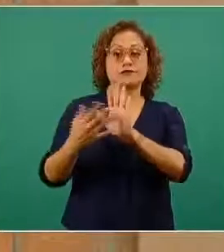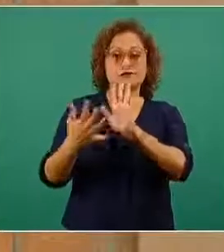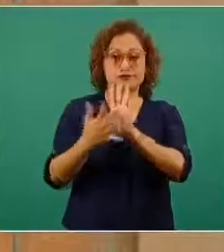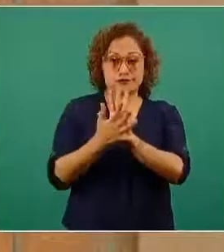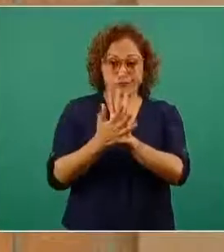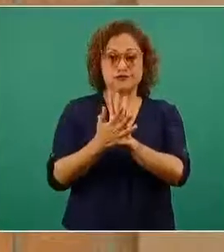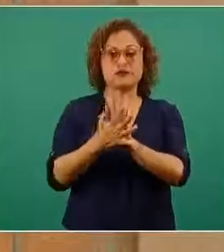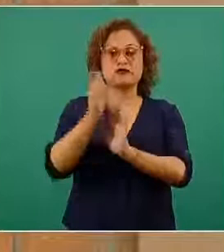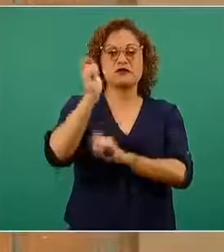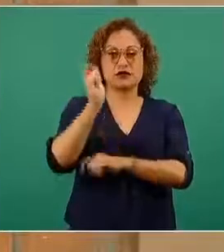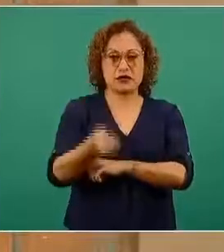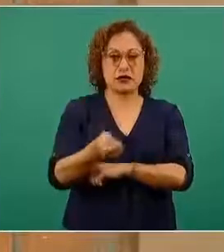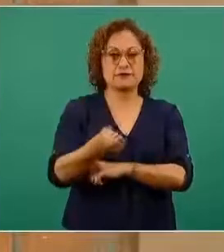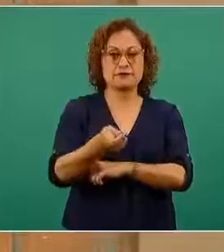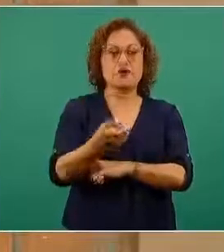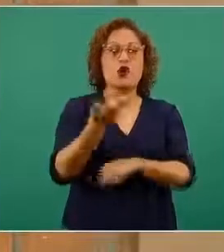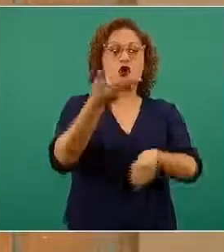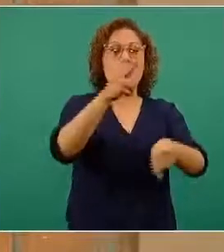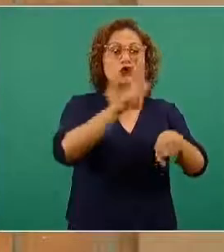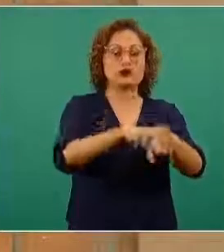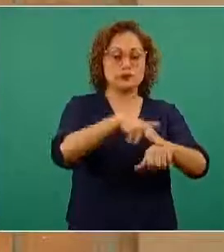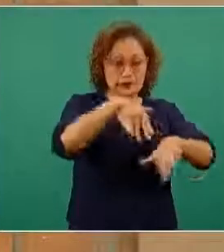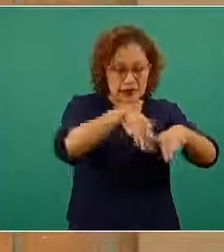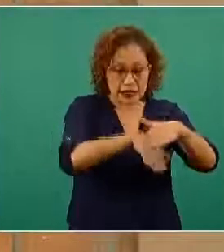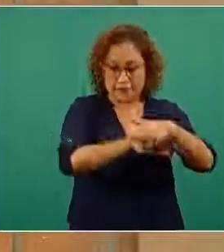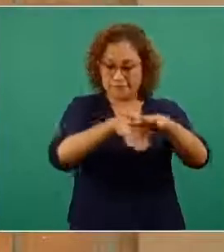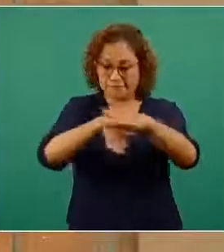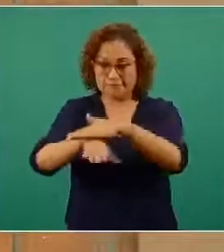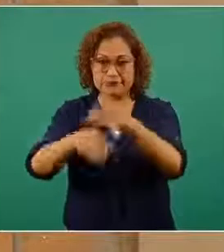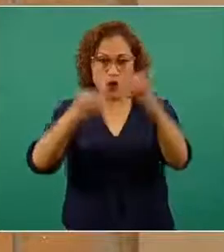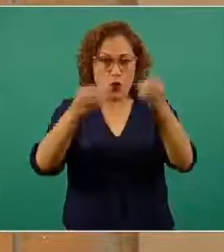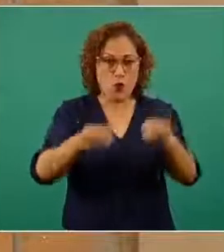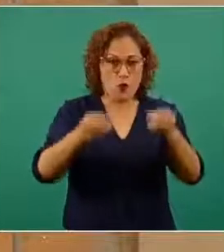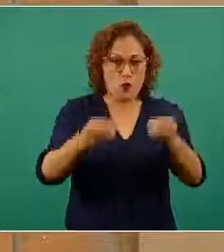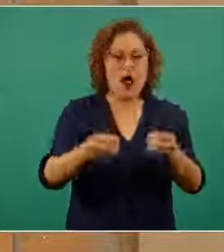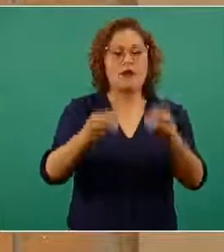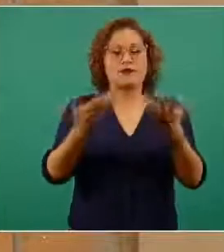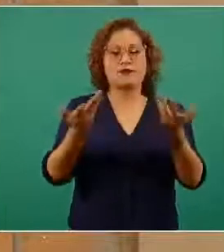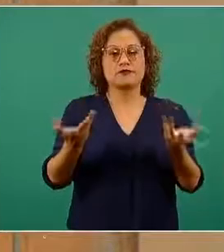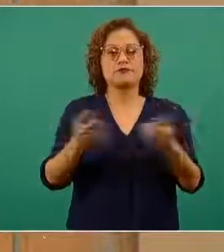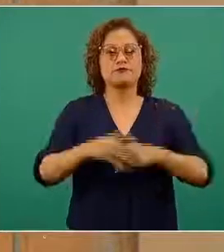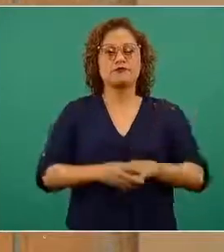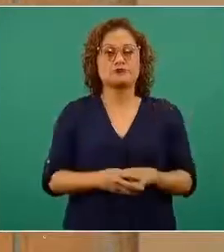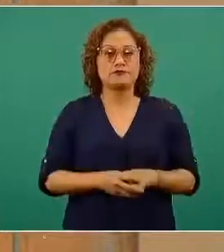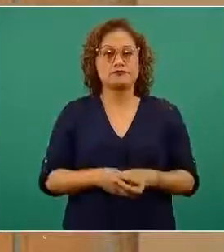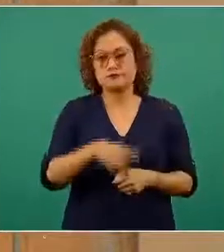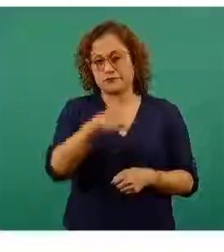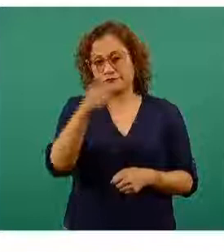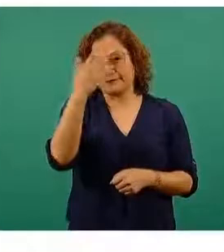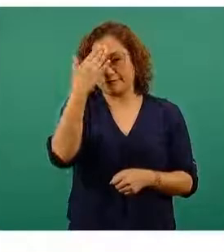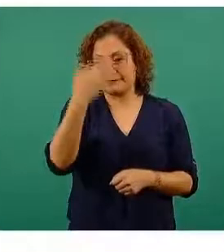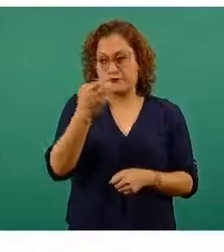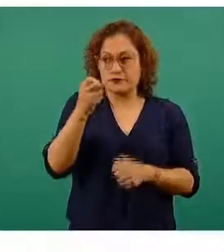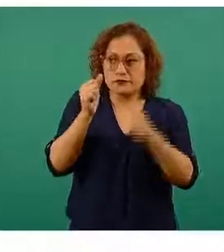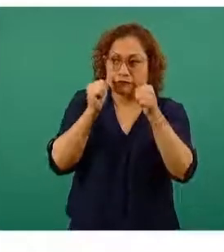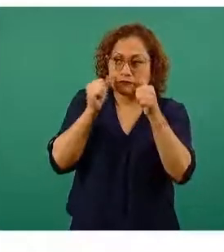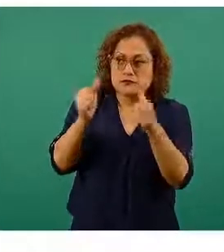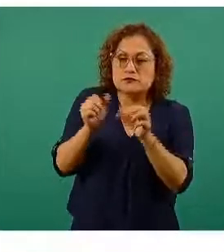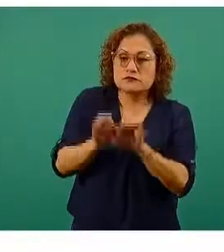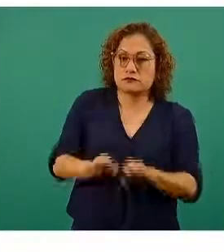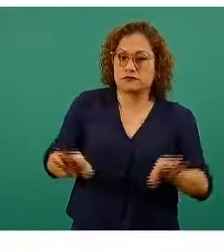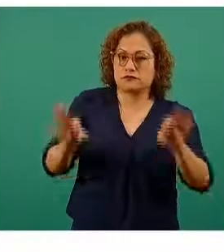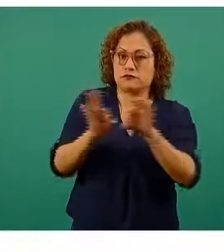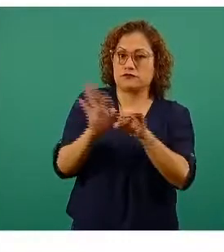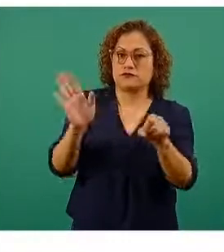de la ocupación hospitalaria y, por lo tanto, la demanda que se podría tener entre casos graves y casos críticos de la